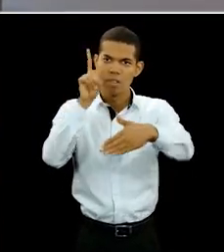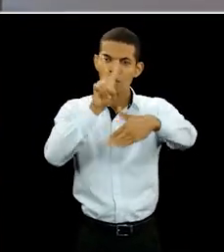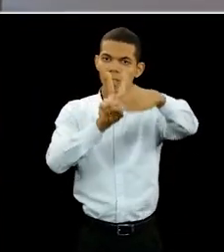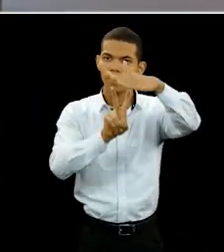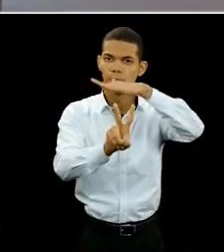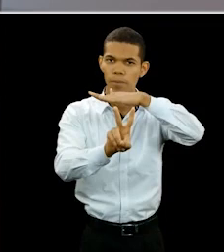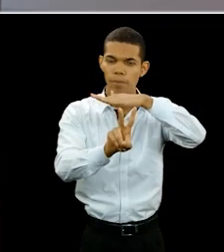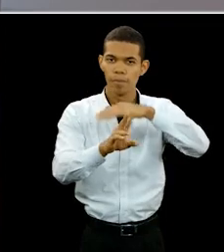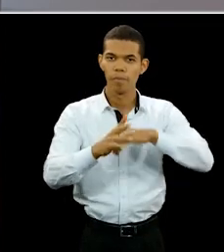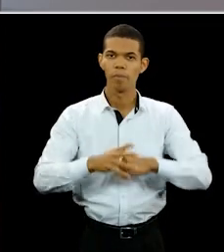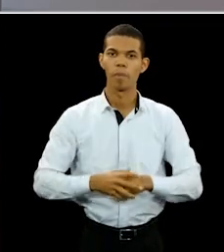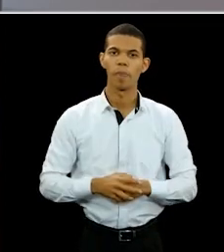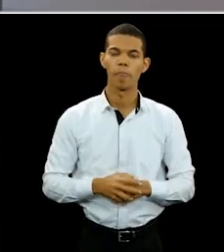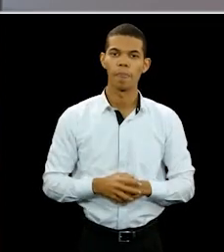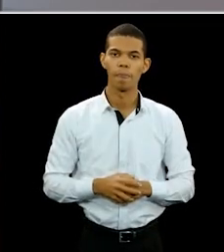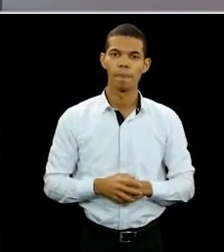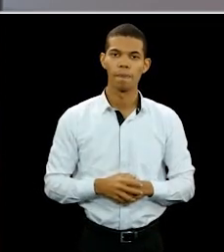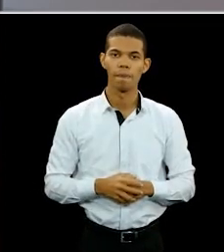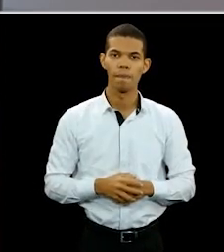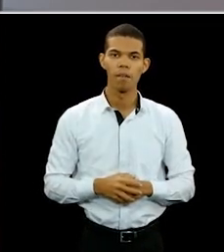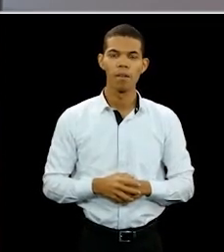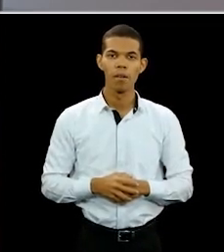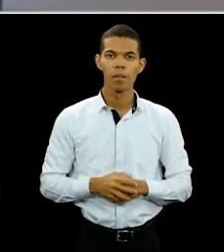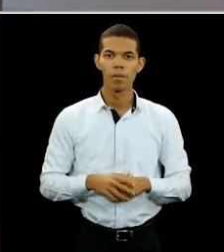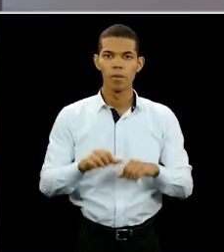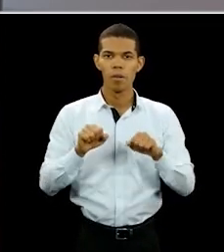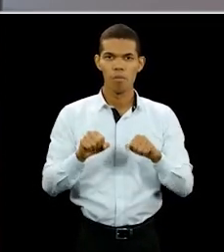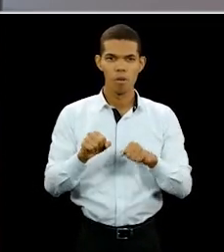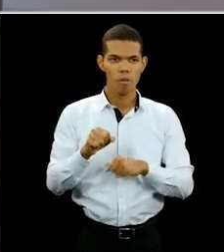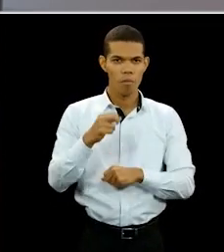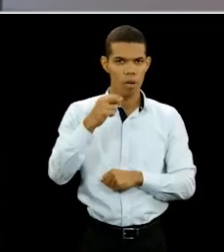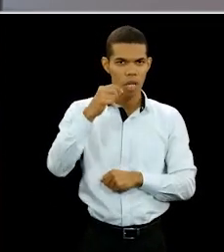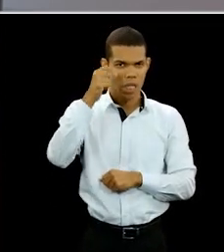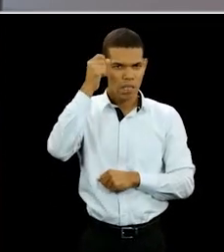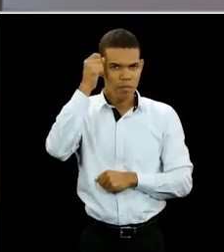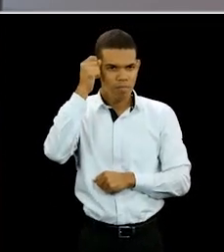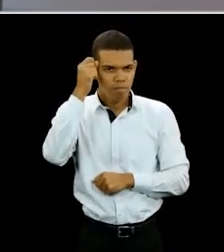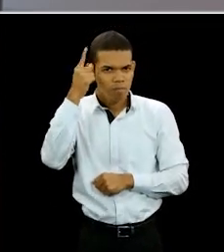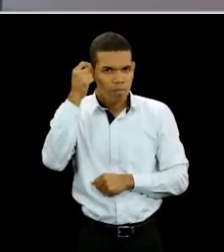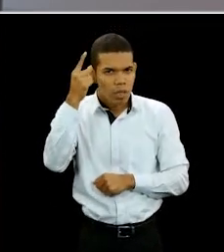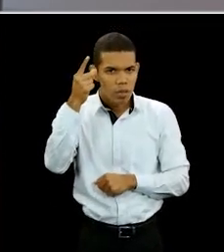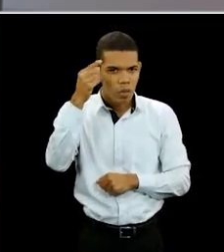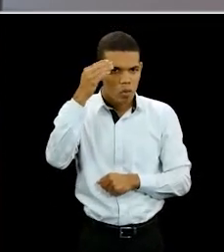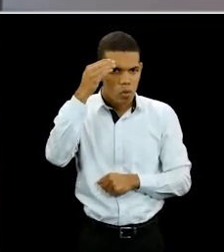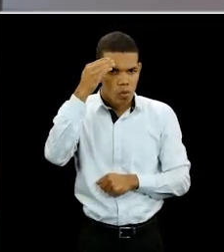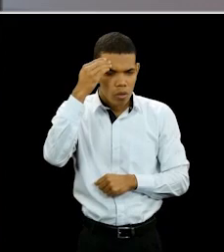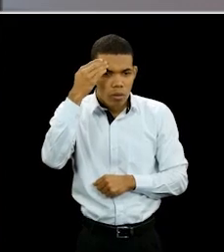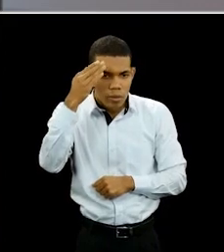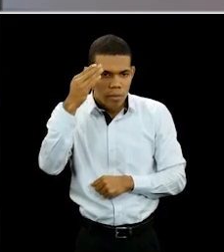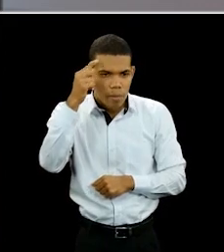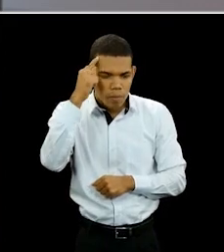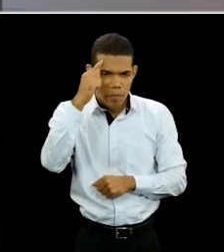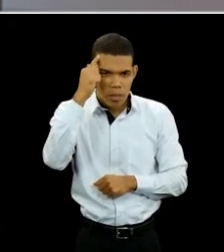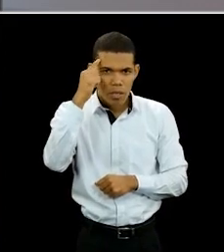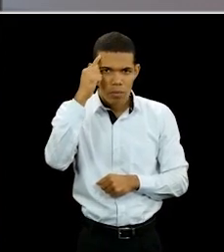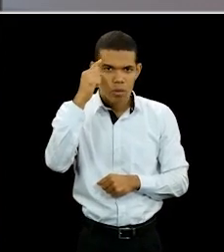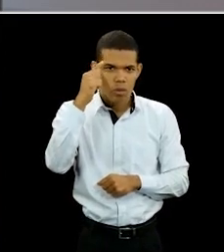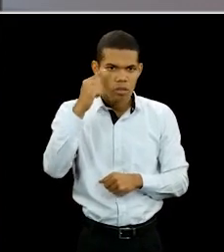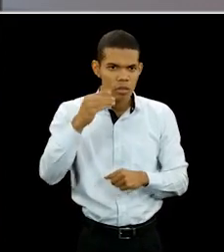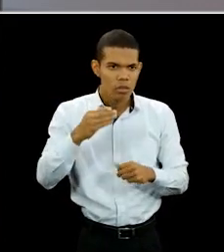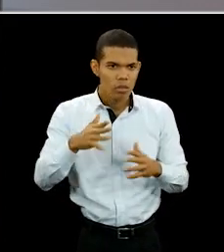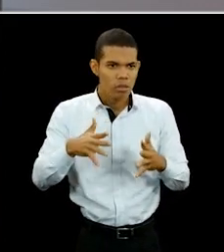Entonces pongámonos un momento en las sandalia de los israelitas al pensar Viene un Ciro Cuál